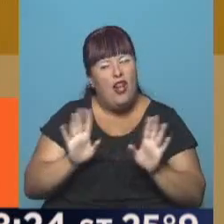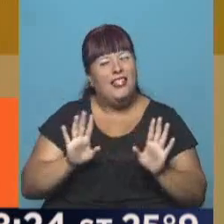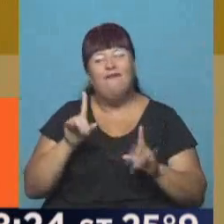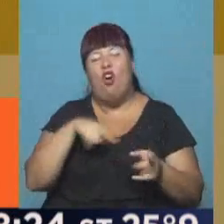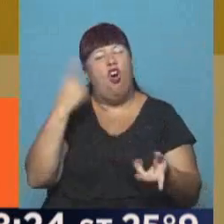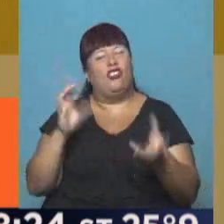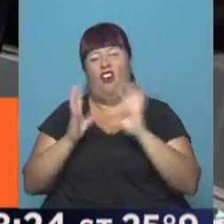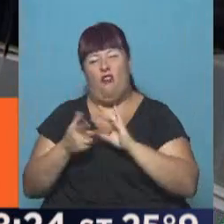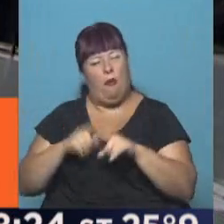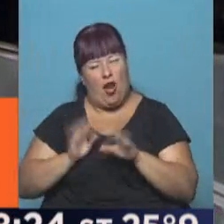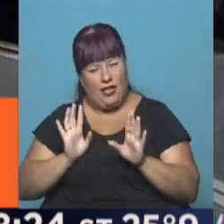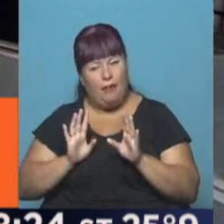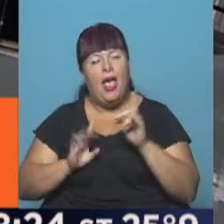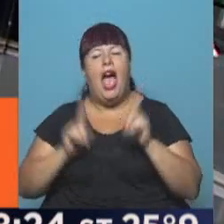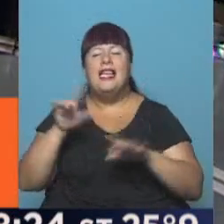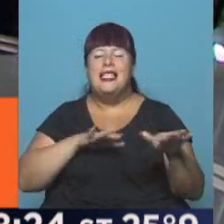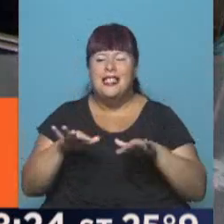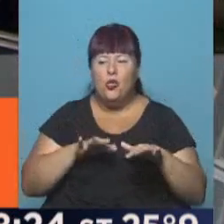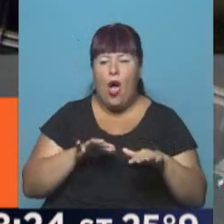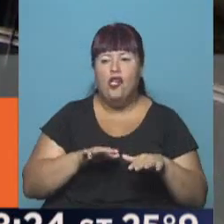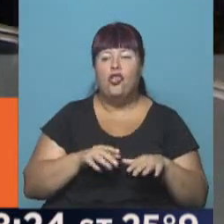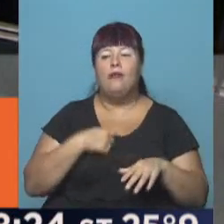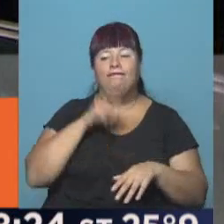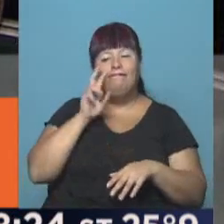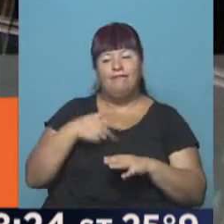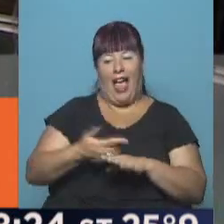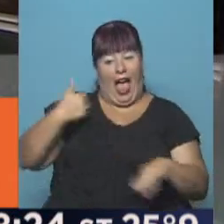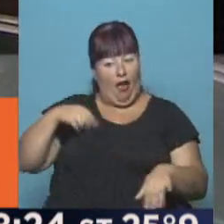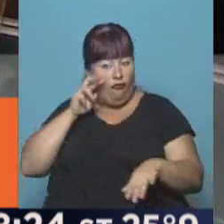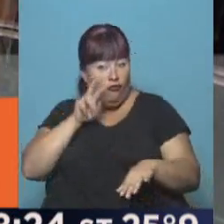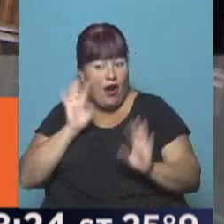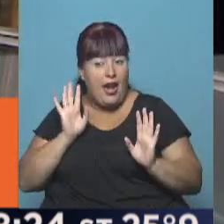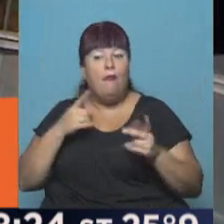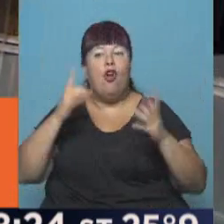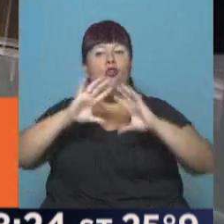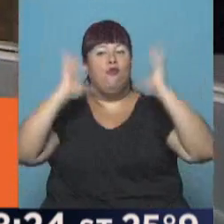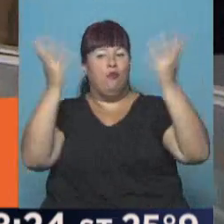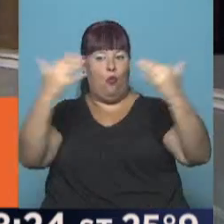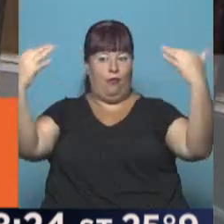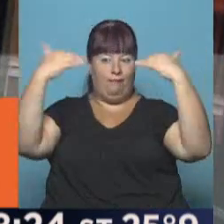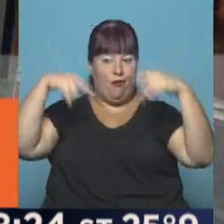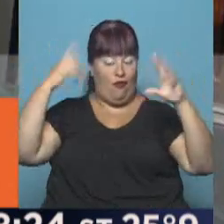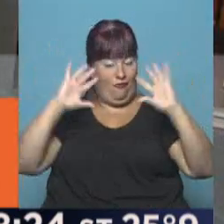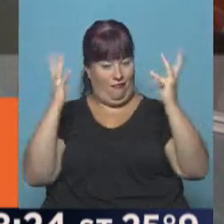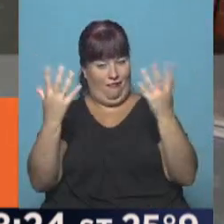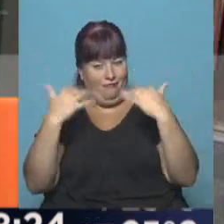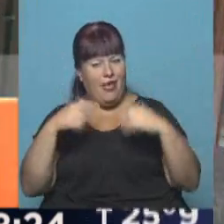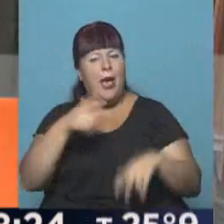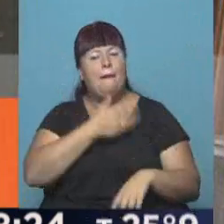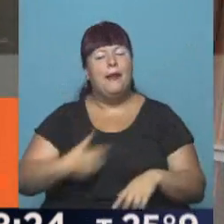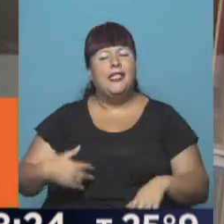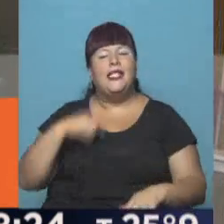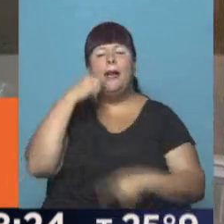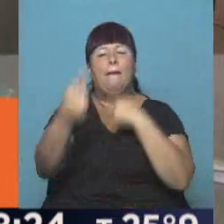responde a otras actitudes políticas. Hay algunas situaciones que cuando uno las ve desde afuera, porque el mundo nos mira desde otro lugar, al presidente le